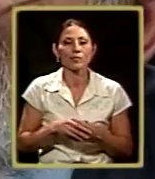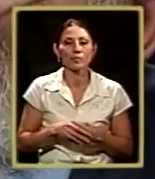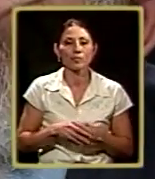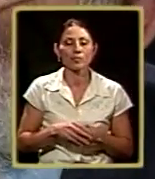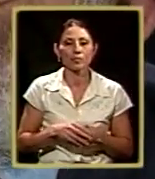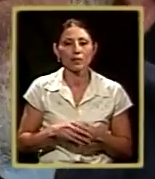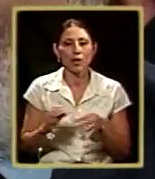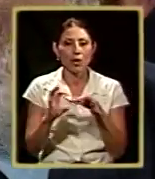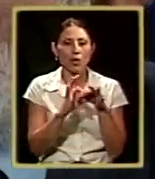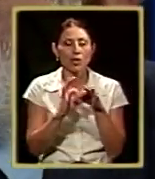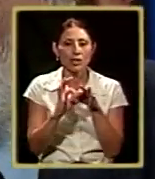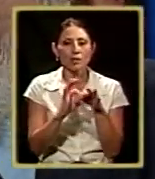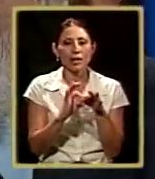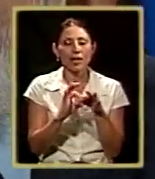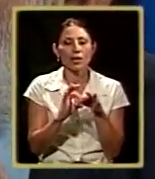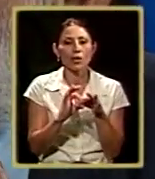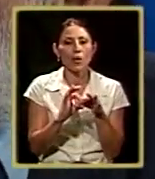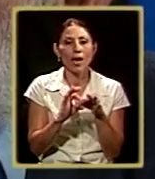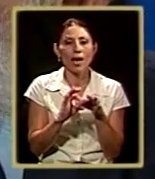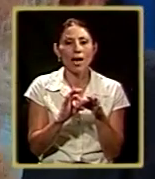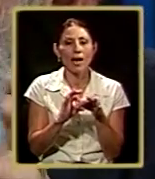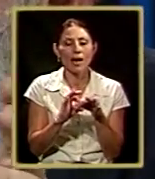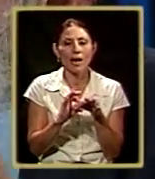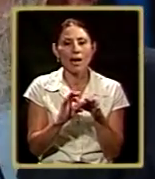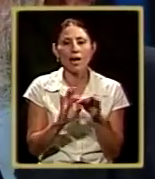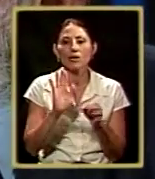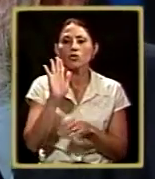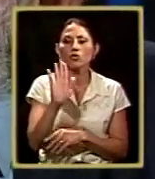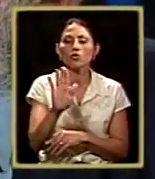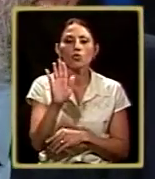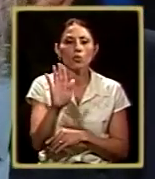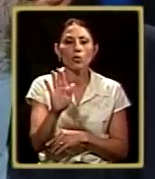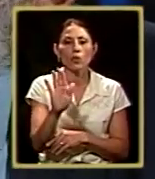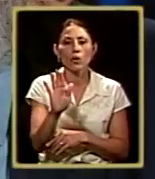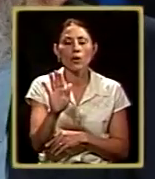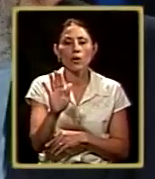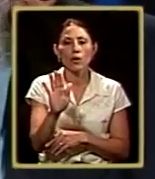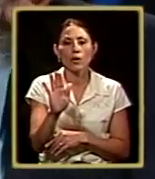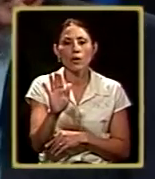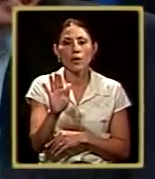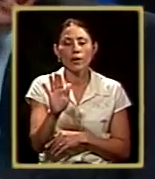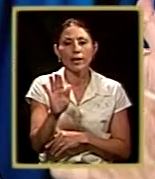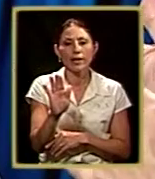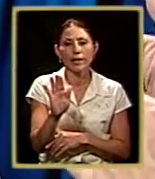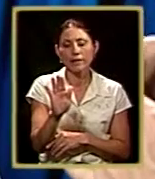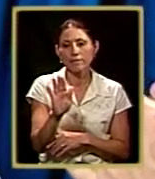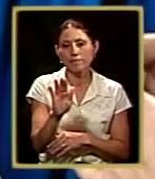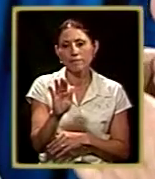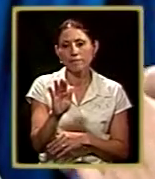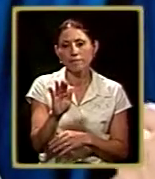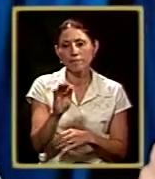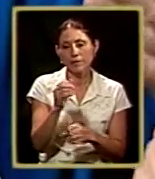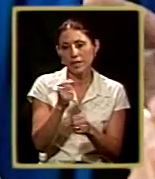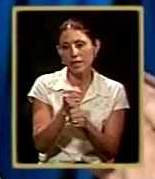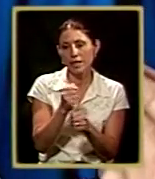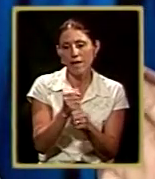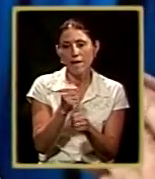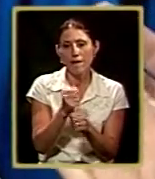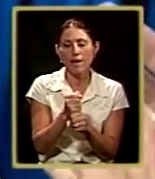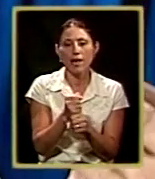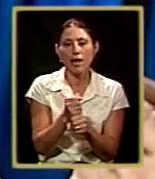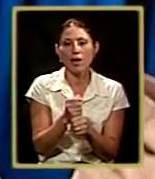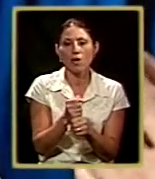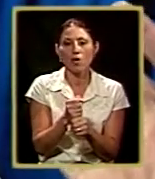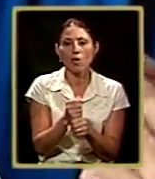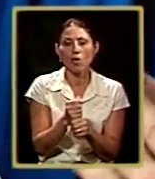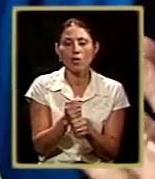Con respecto a su retomar con lo que abrimos el programa, de su reacción